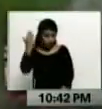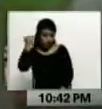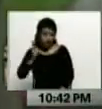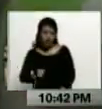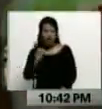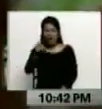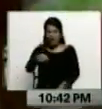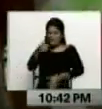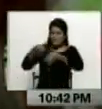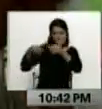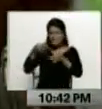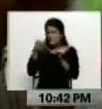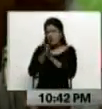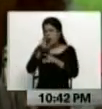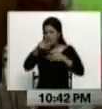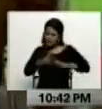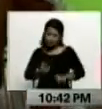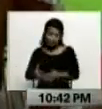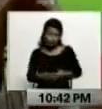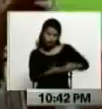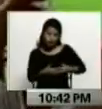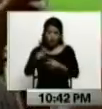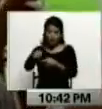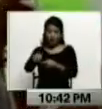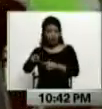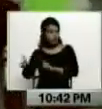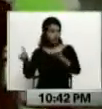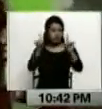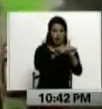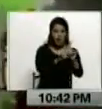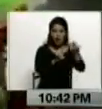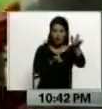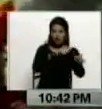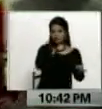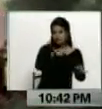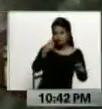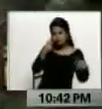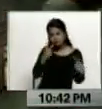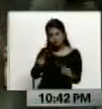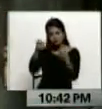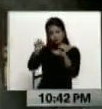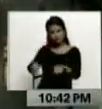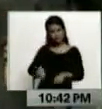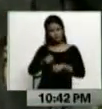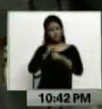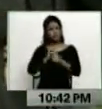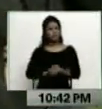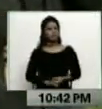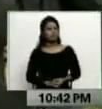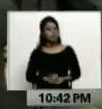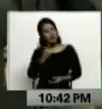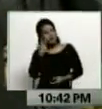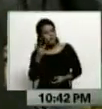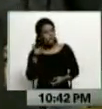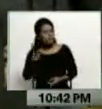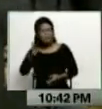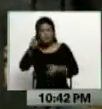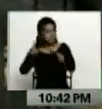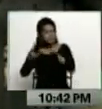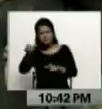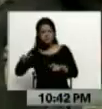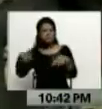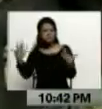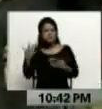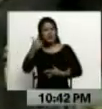apureño para terminarse de criar busc a San Pablo paño donde adquirió por completo la